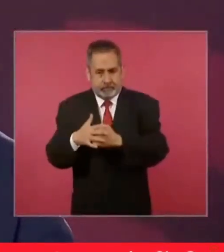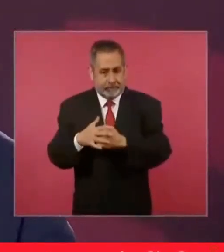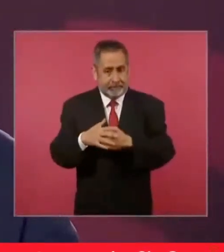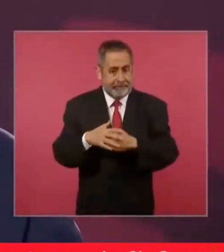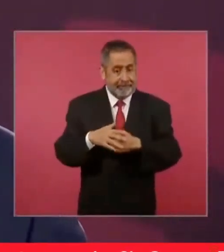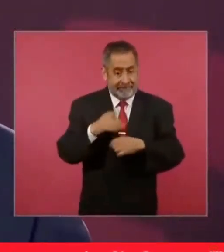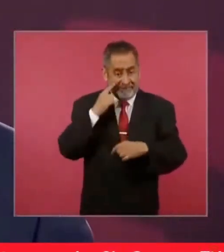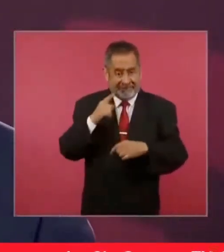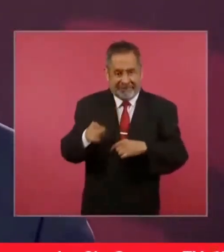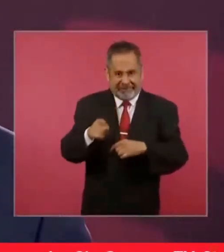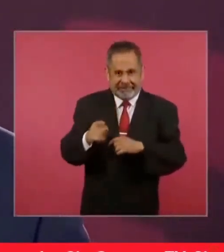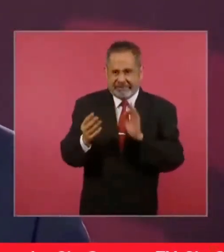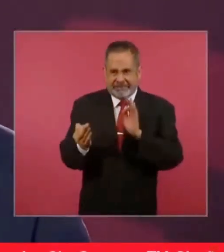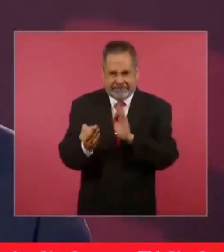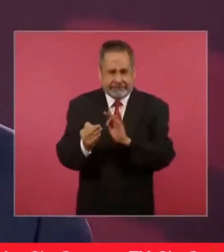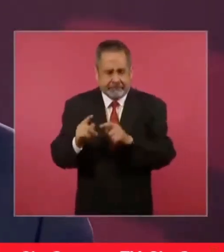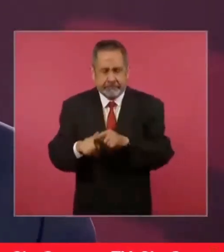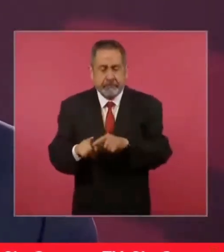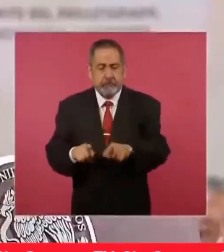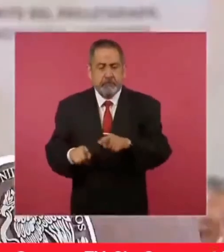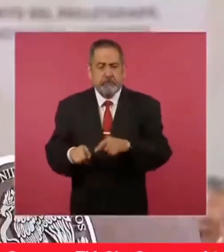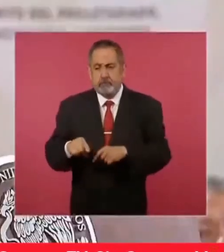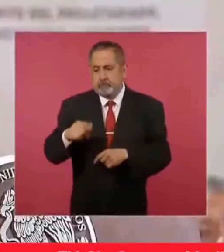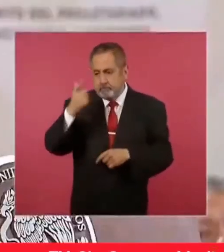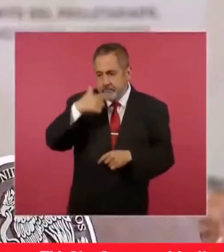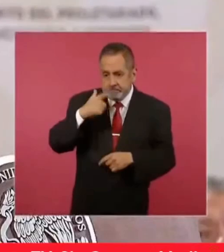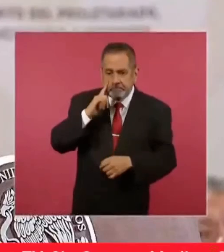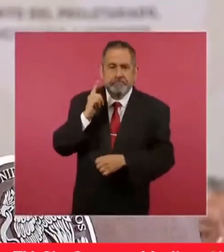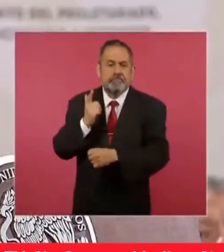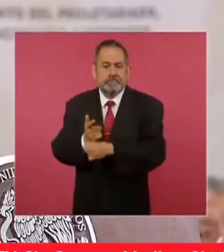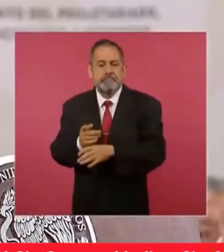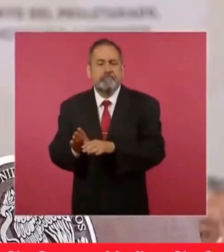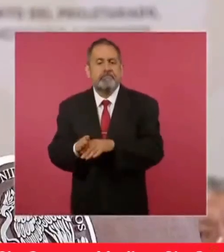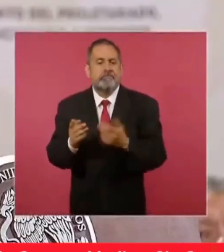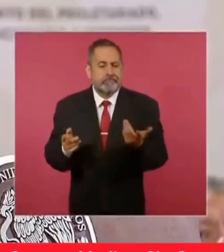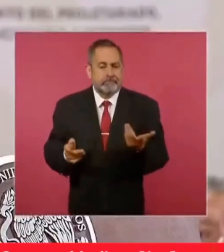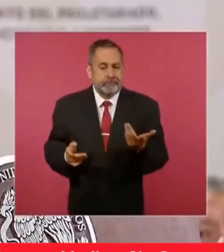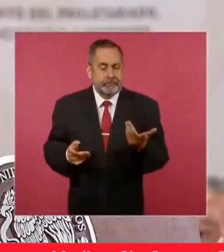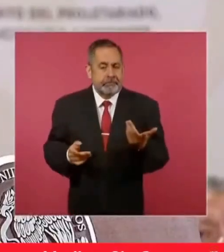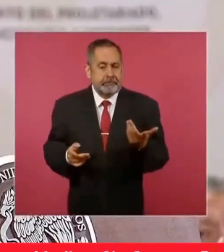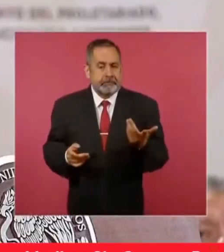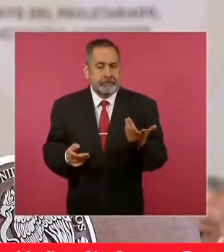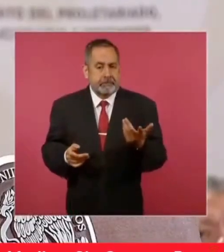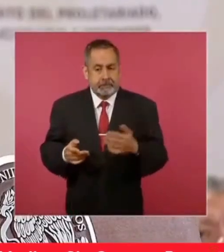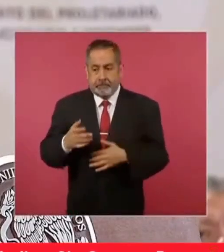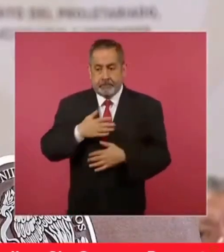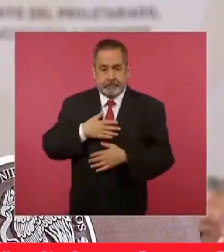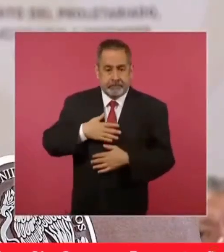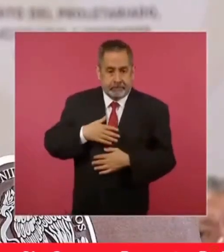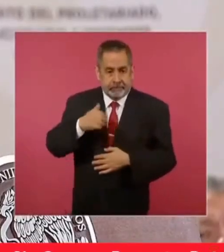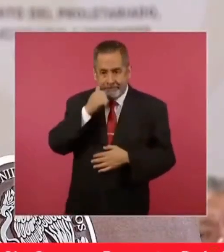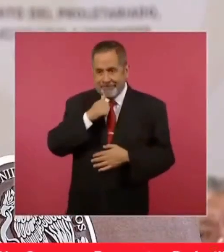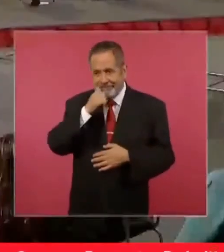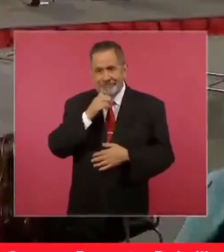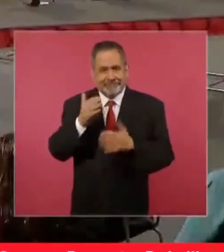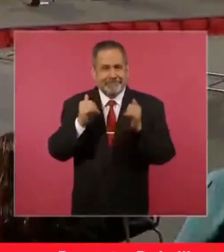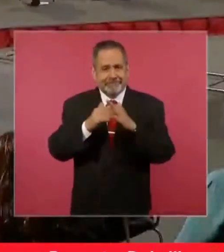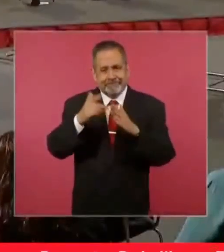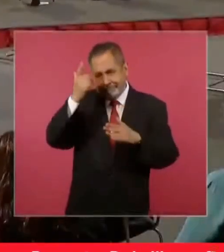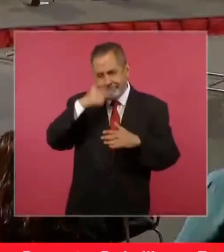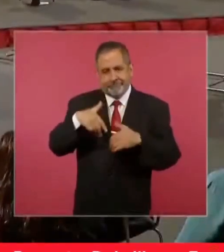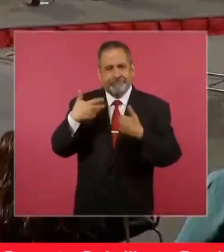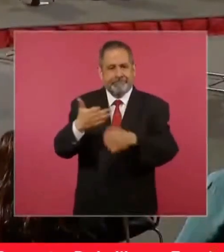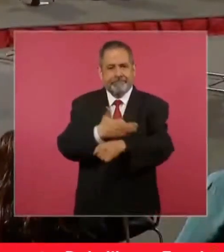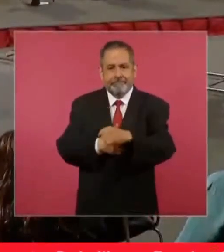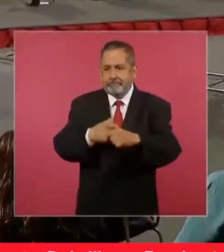pico nocturno y el pico nocturno es muy fácil de identificar, que nosotros como usuarios llegamos a nuestras casas, prendemos la